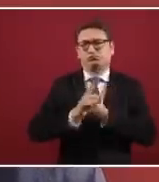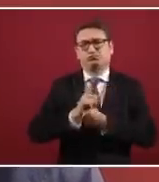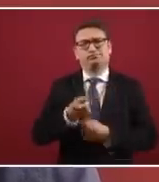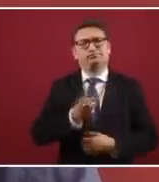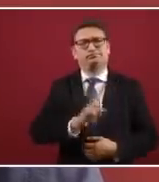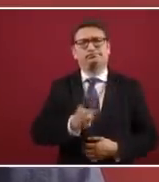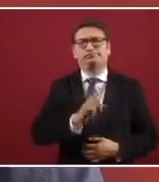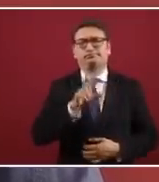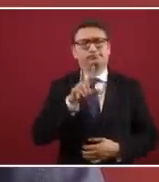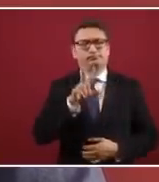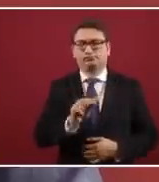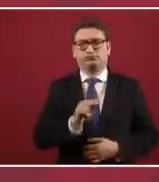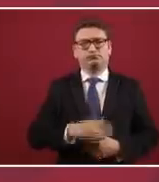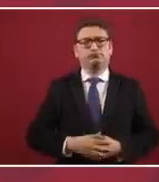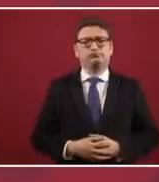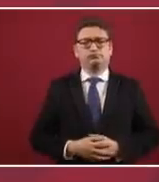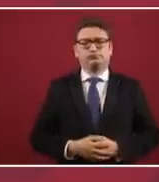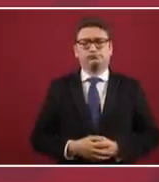Tenemos la mano